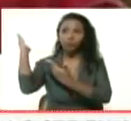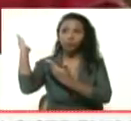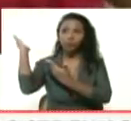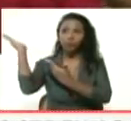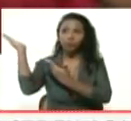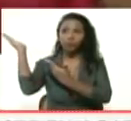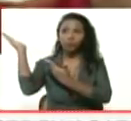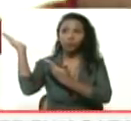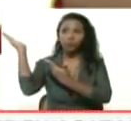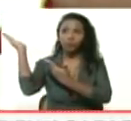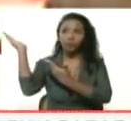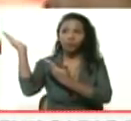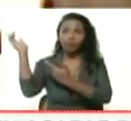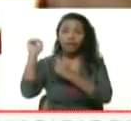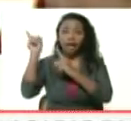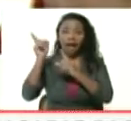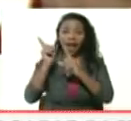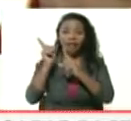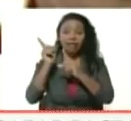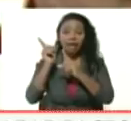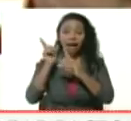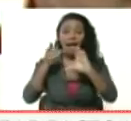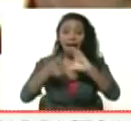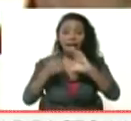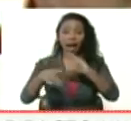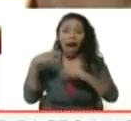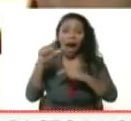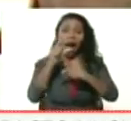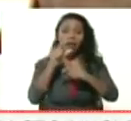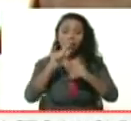Este carnet que tiene por el otro lado,